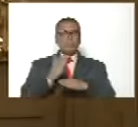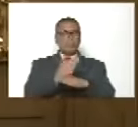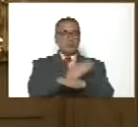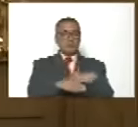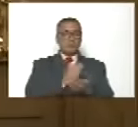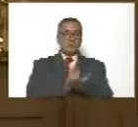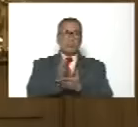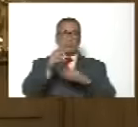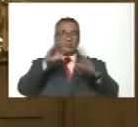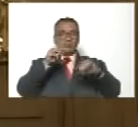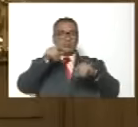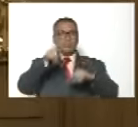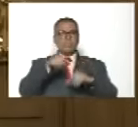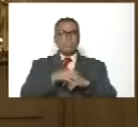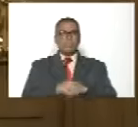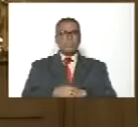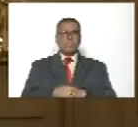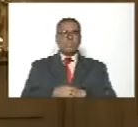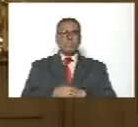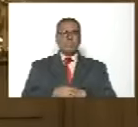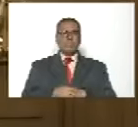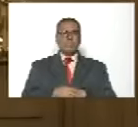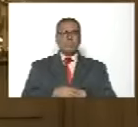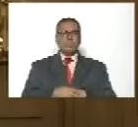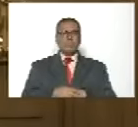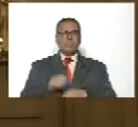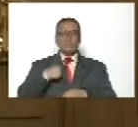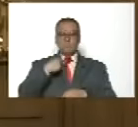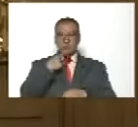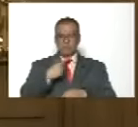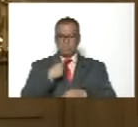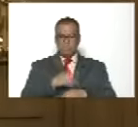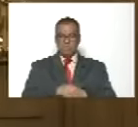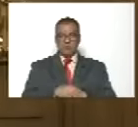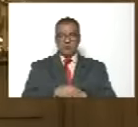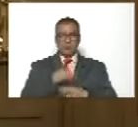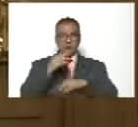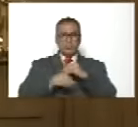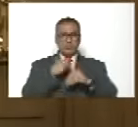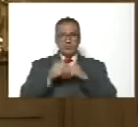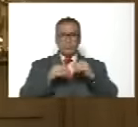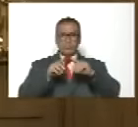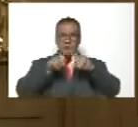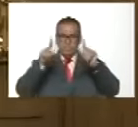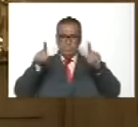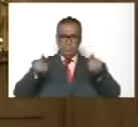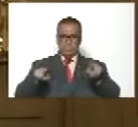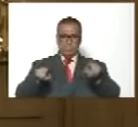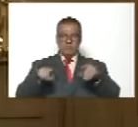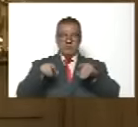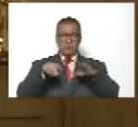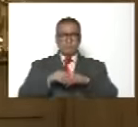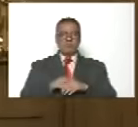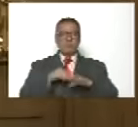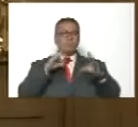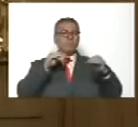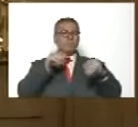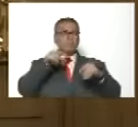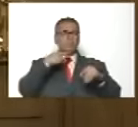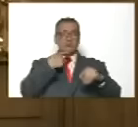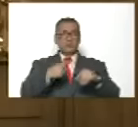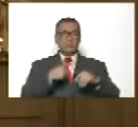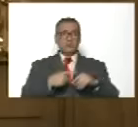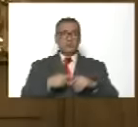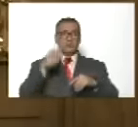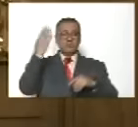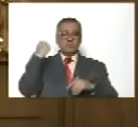continuar hablando de esto, miren, me atrevo a hacer este paréntesis. La declaración